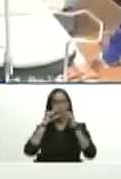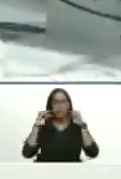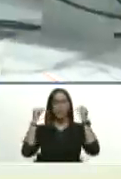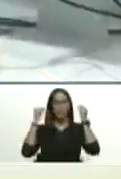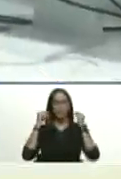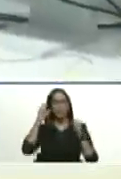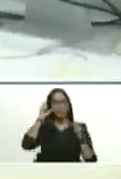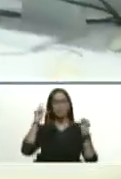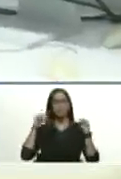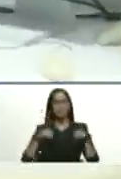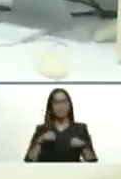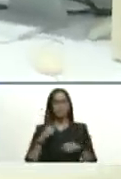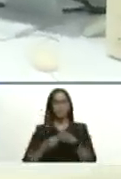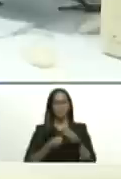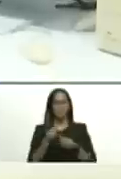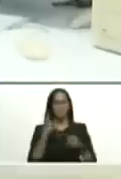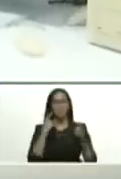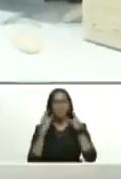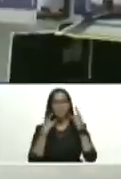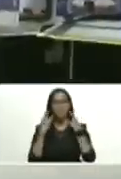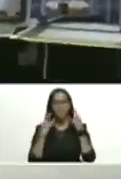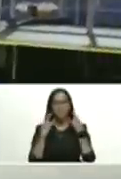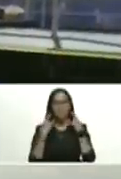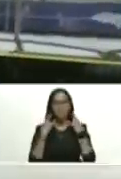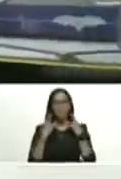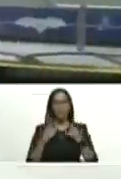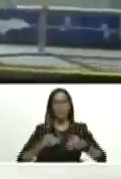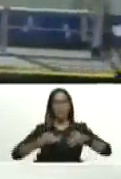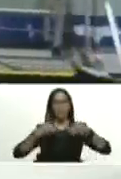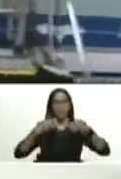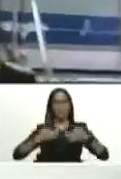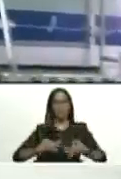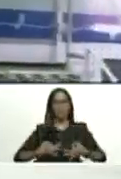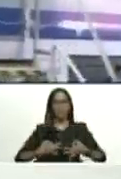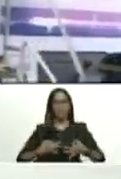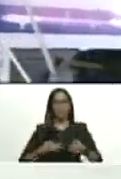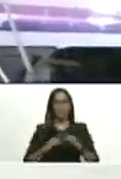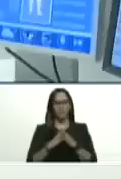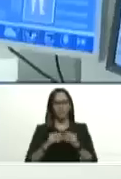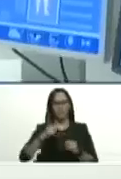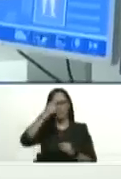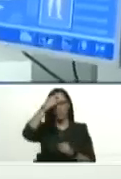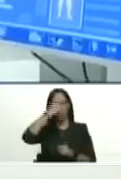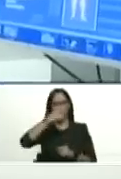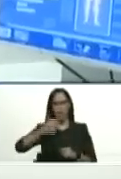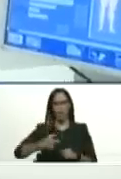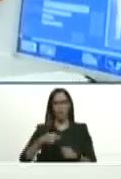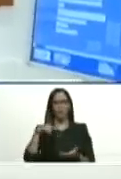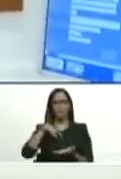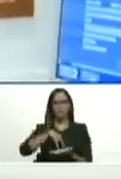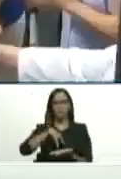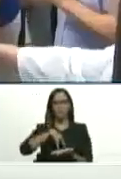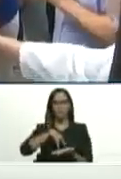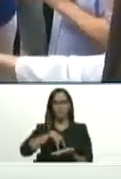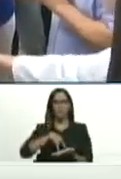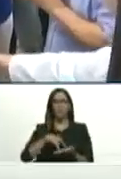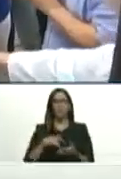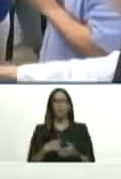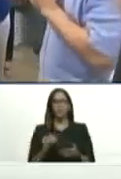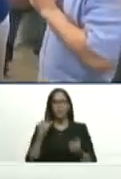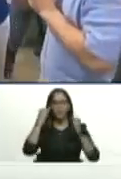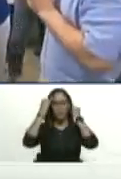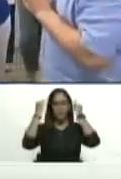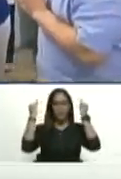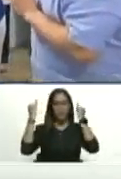hoy se está activando de manera oficial para todo el pueblo del estado Carabobo, es una iniciativa